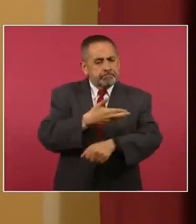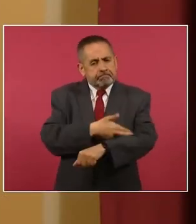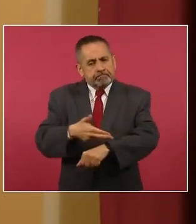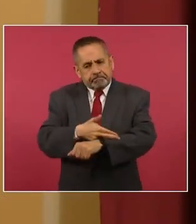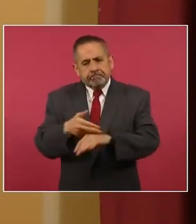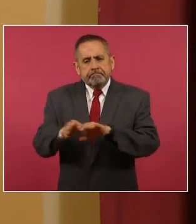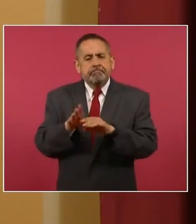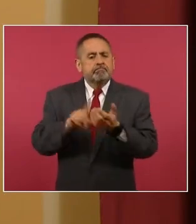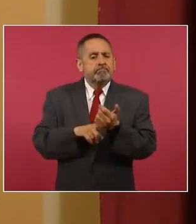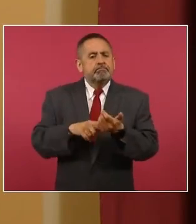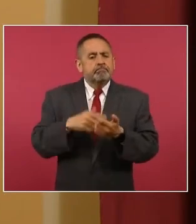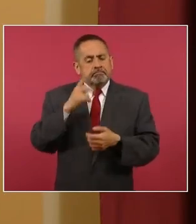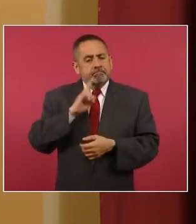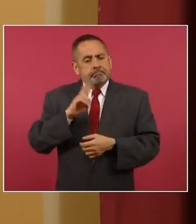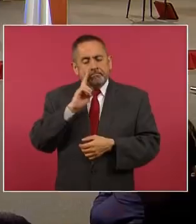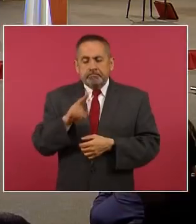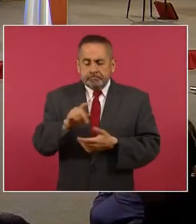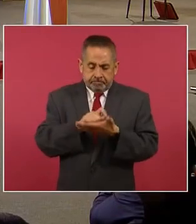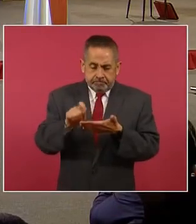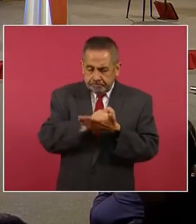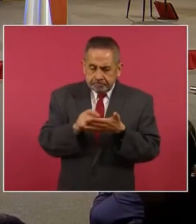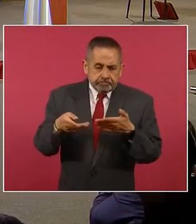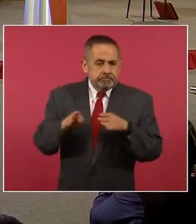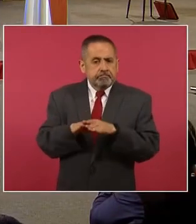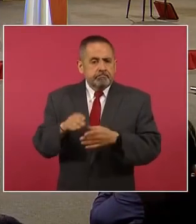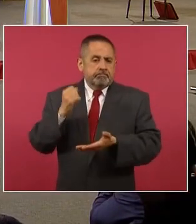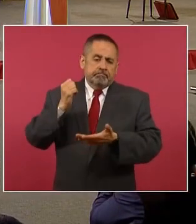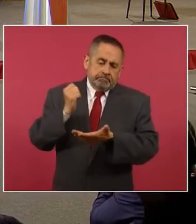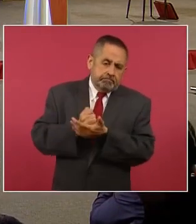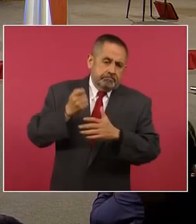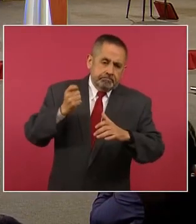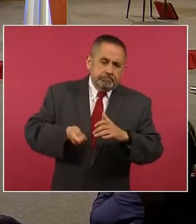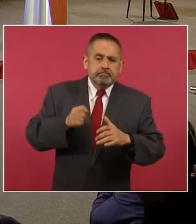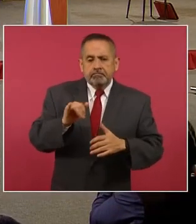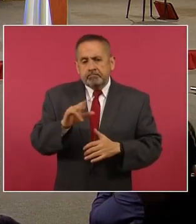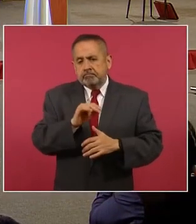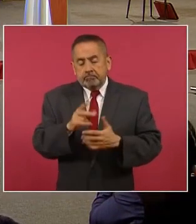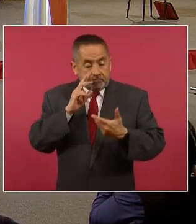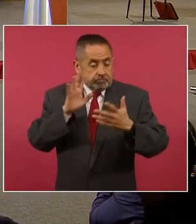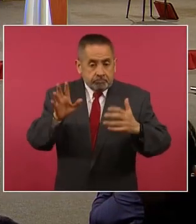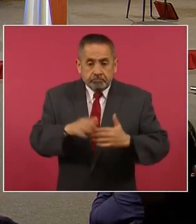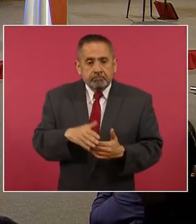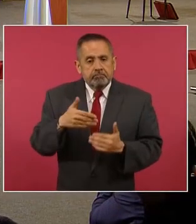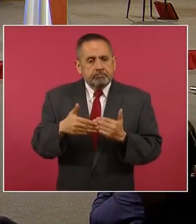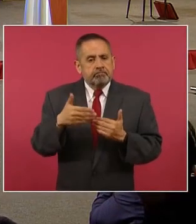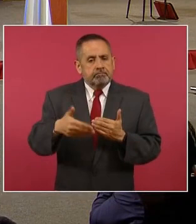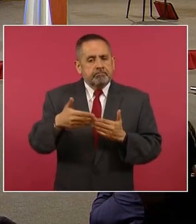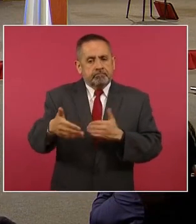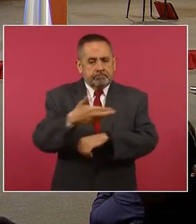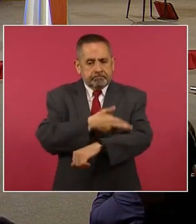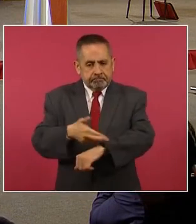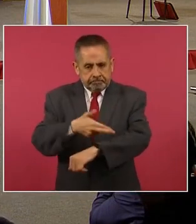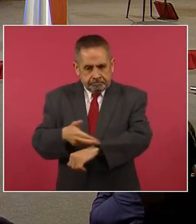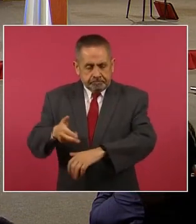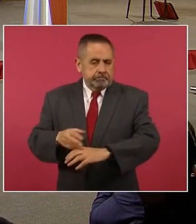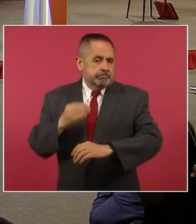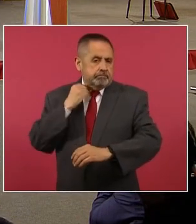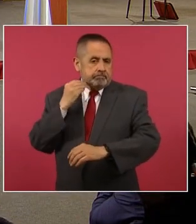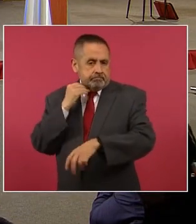la instrucción como una antesala de la sentencia. Esto es lo que va por parte de la